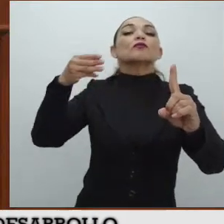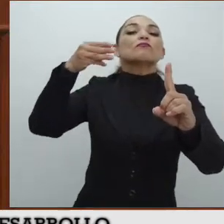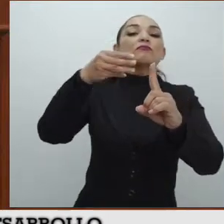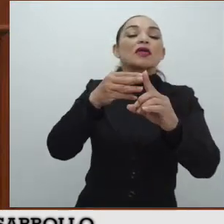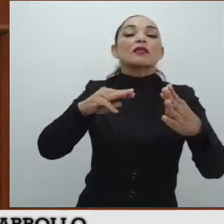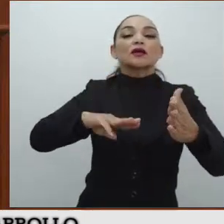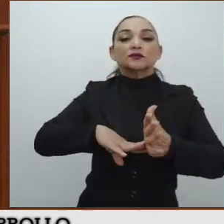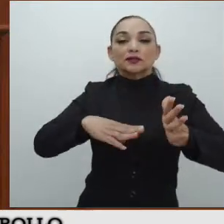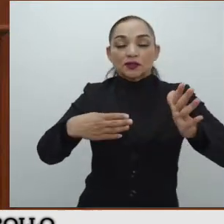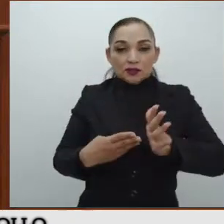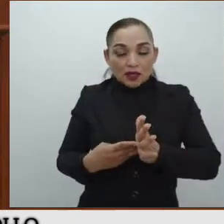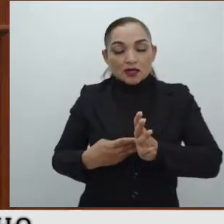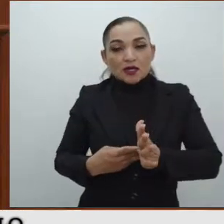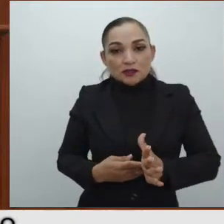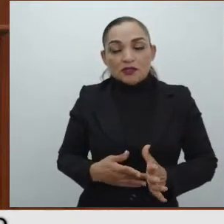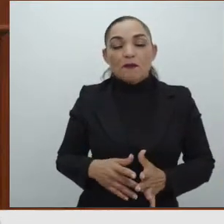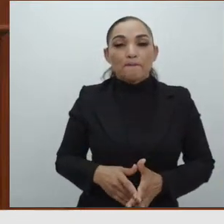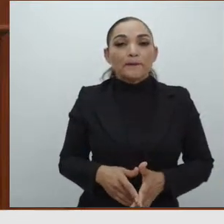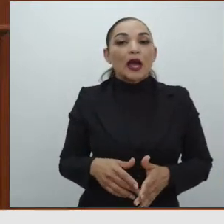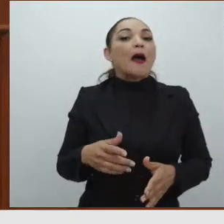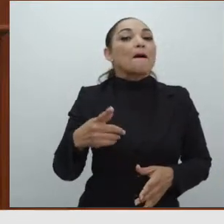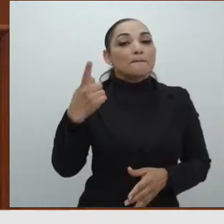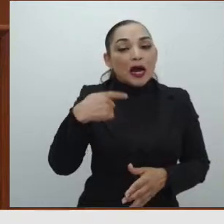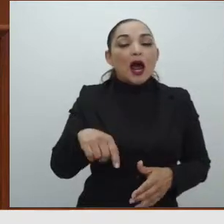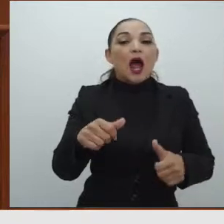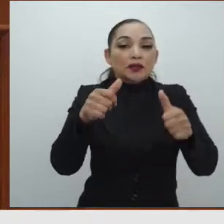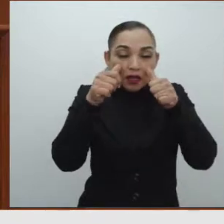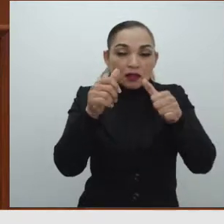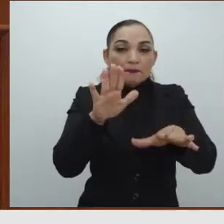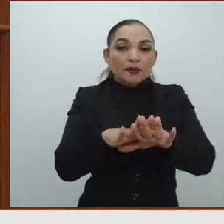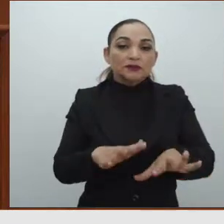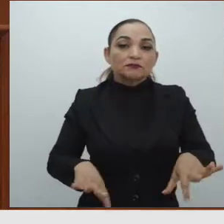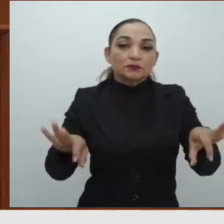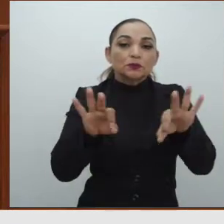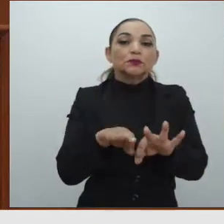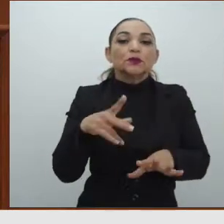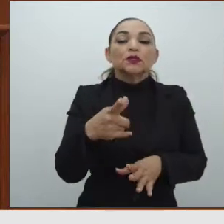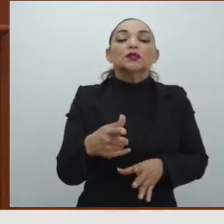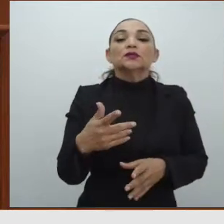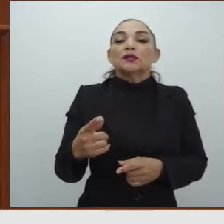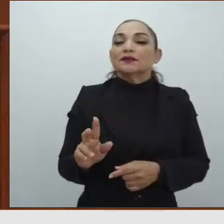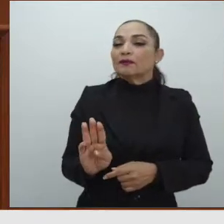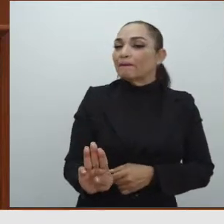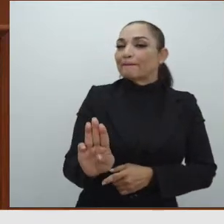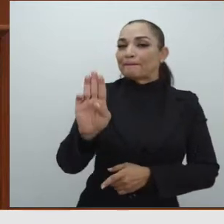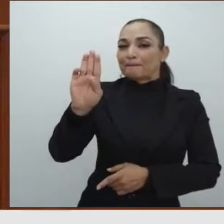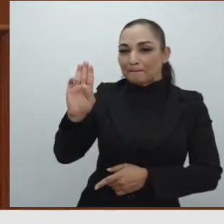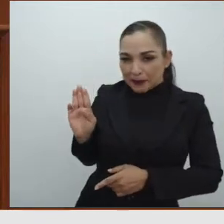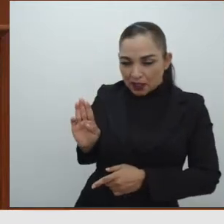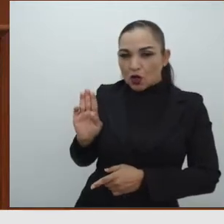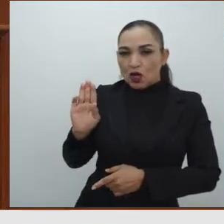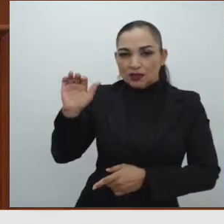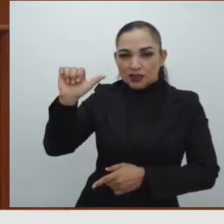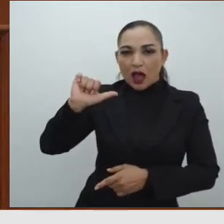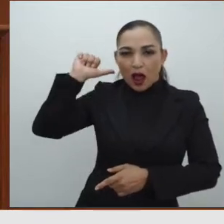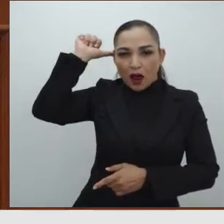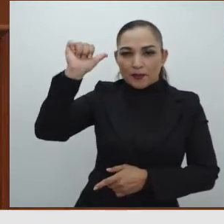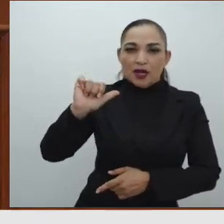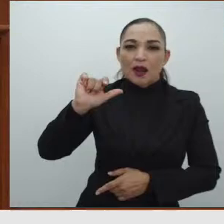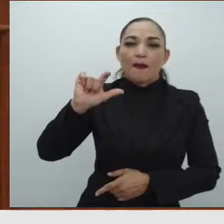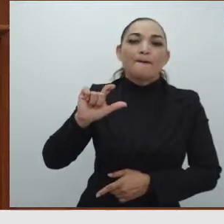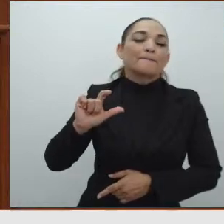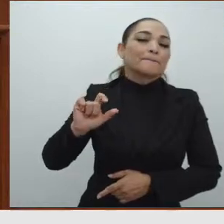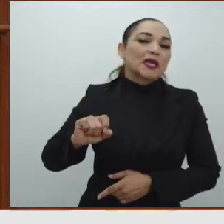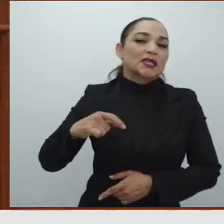y prioridades. Es así como el pasado miércoles 27 de abril, el gobernador,